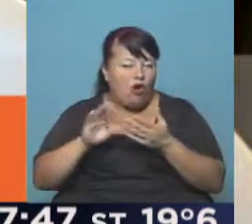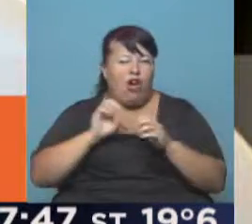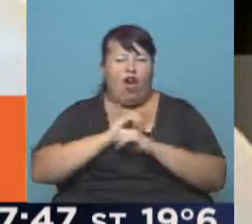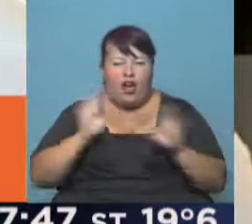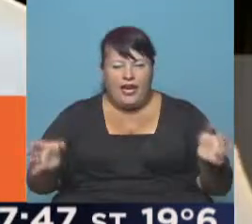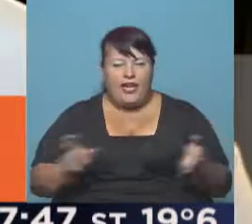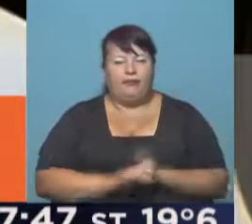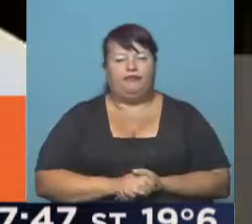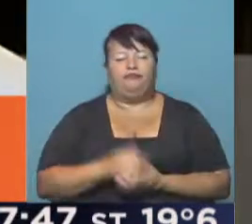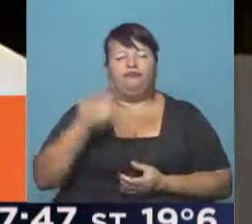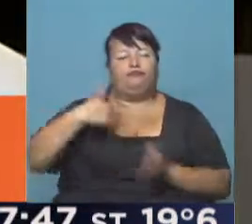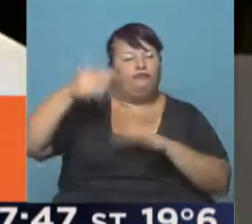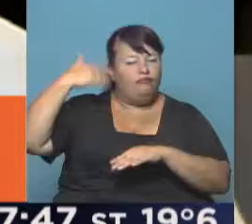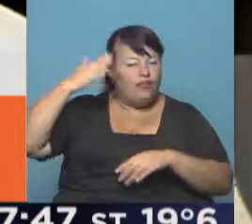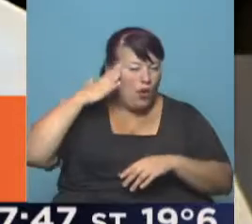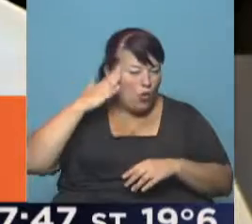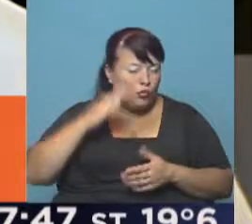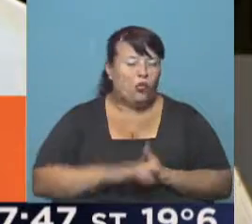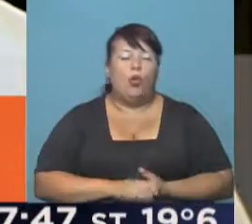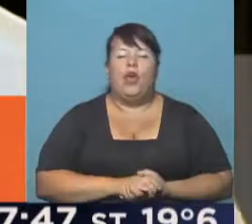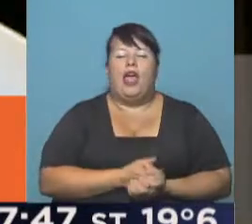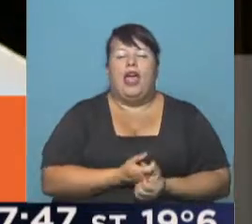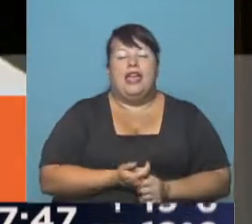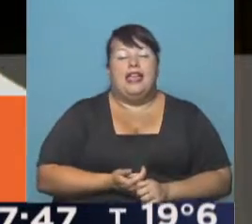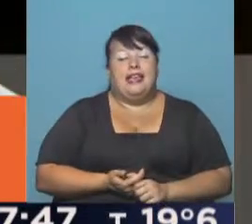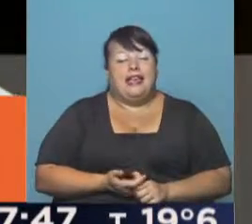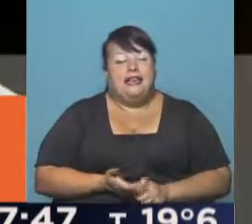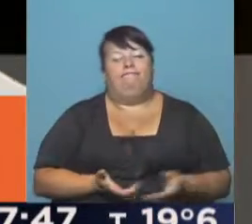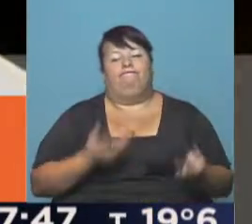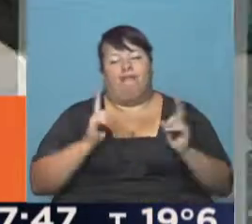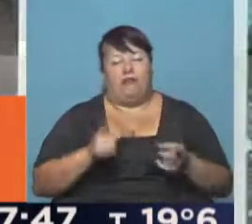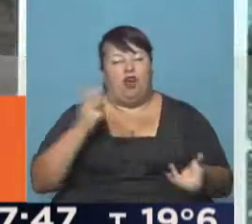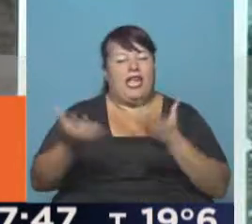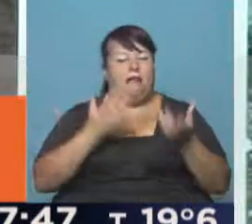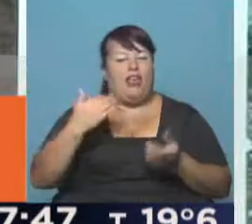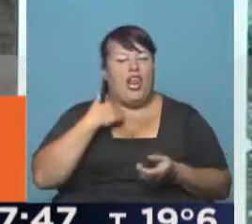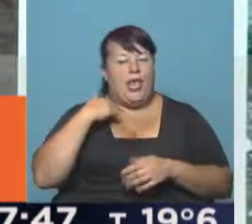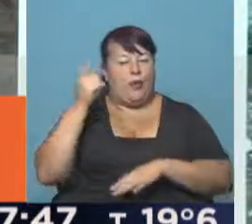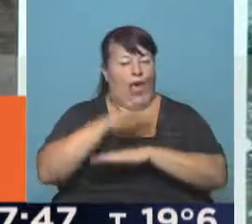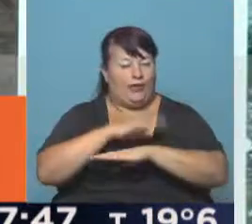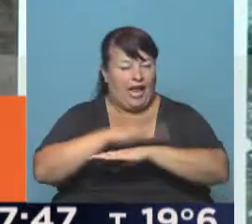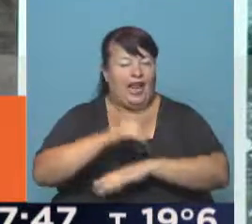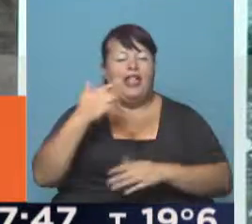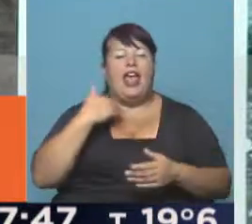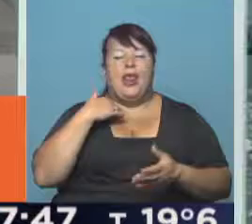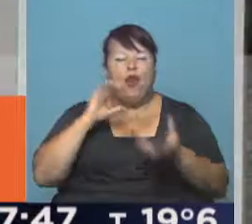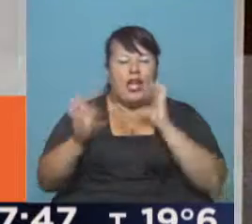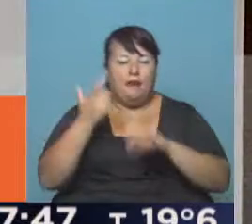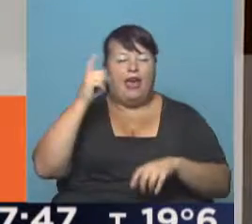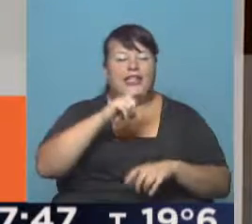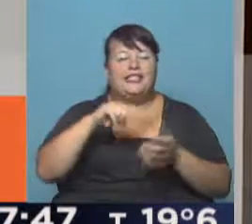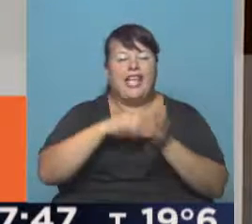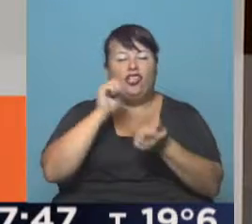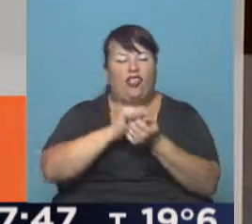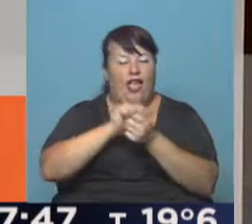trágico, de nuestro pasado cultural, que fue la quema de libros de Avellaneda, la quema de libros del Centro Editor de